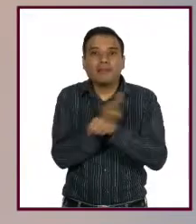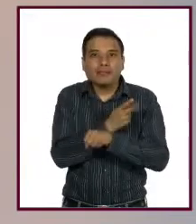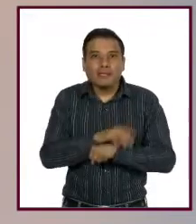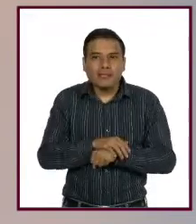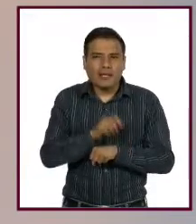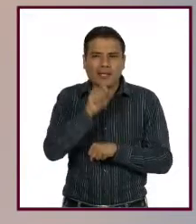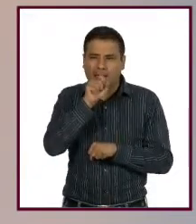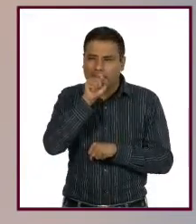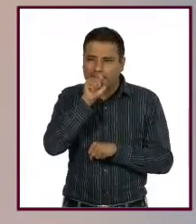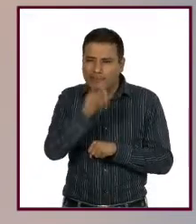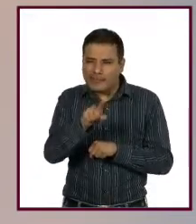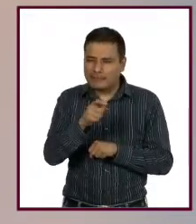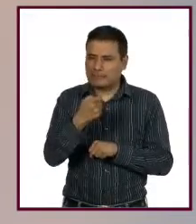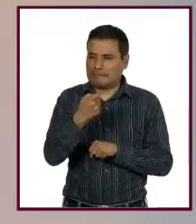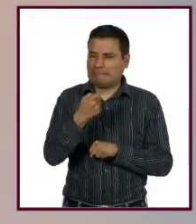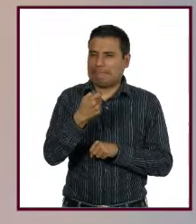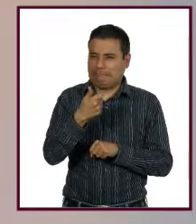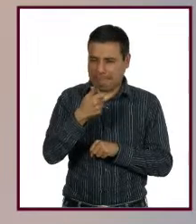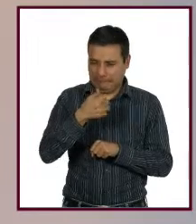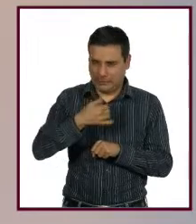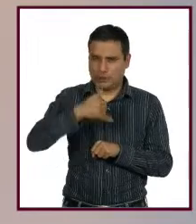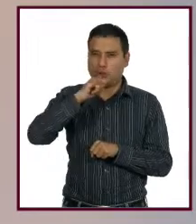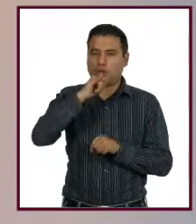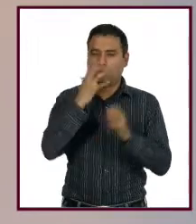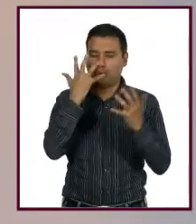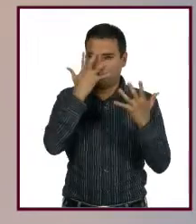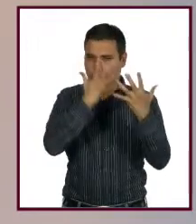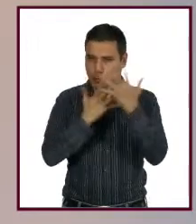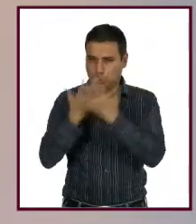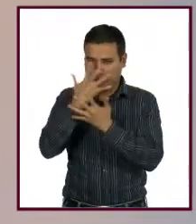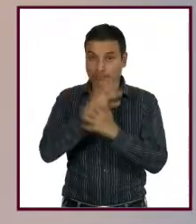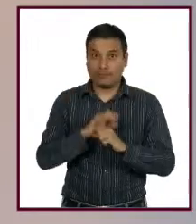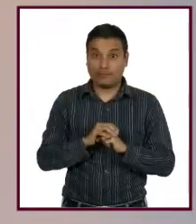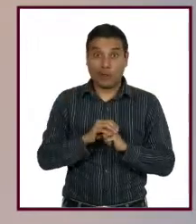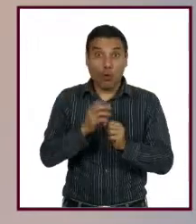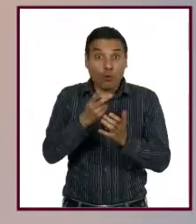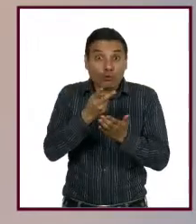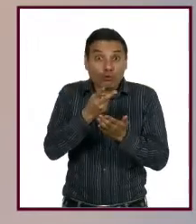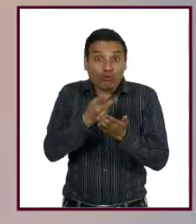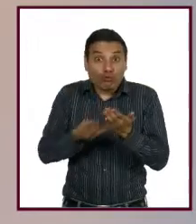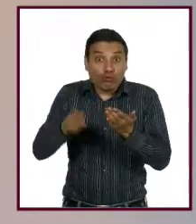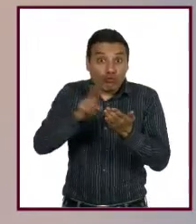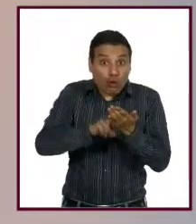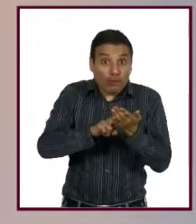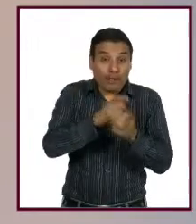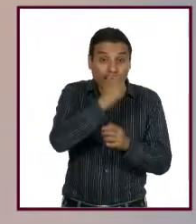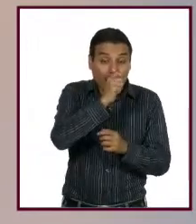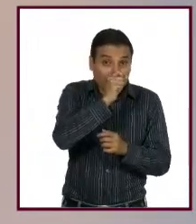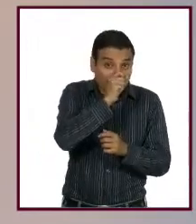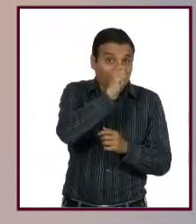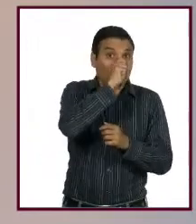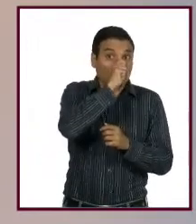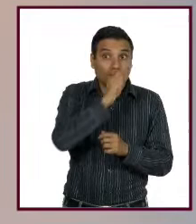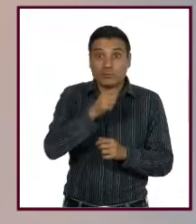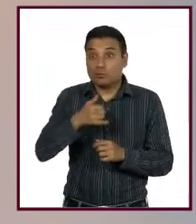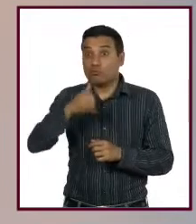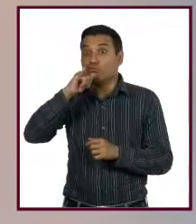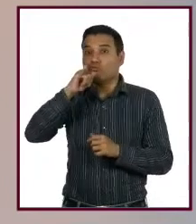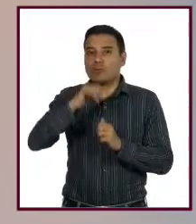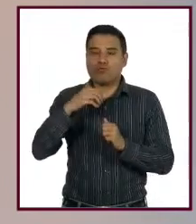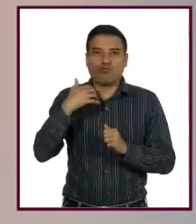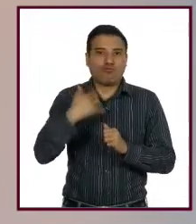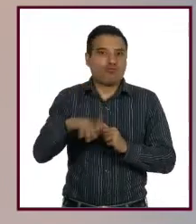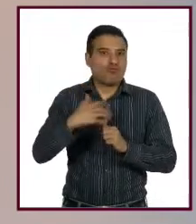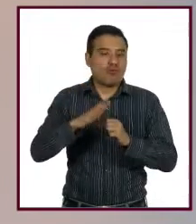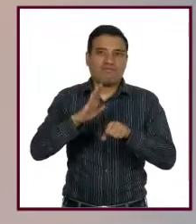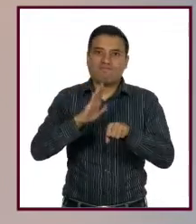a los del alcohol. Entonces, cuando se combinan este tipo de sustancias, se potencia tanto los efectos del alcohol como los efectos